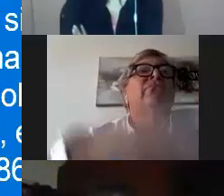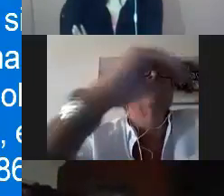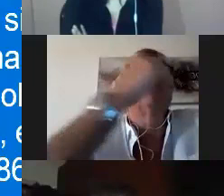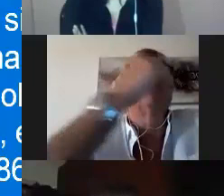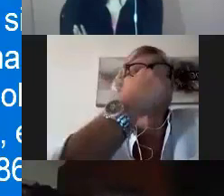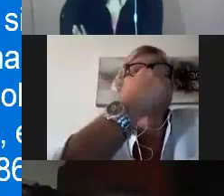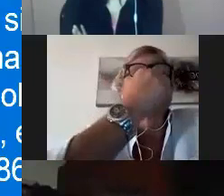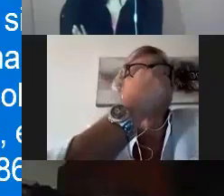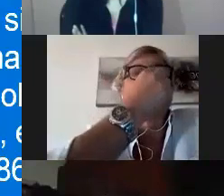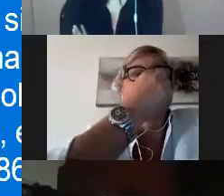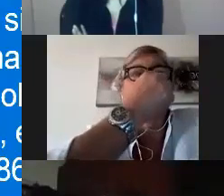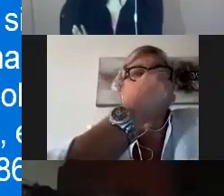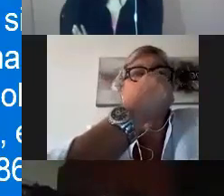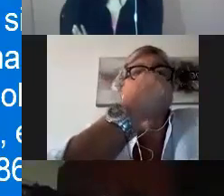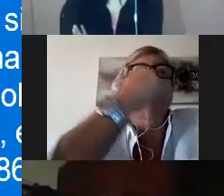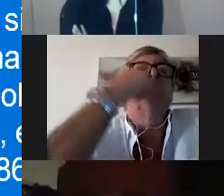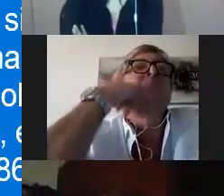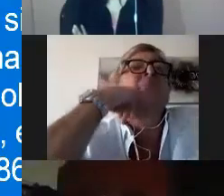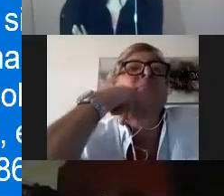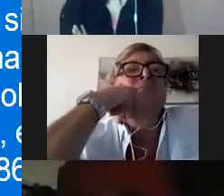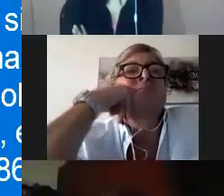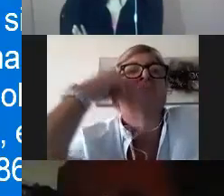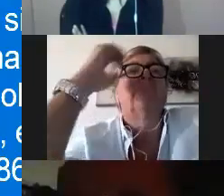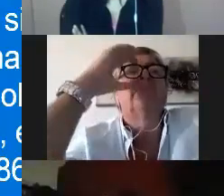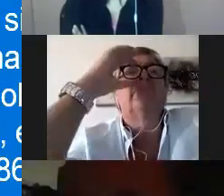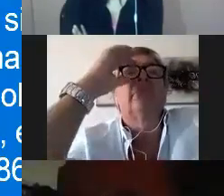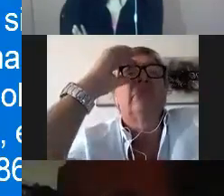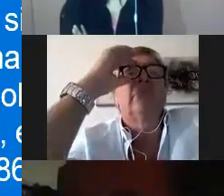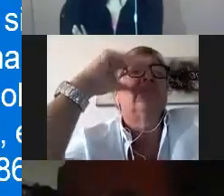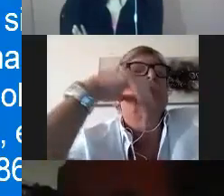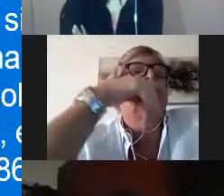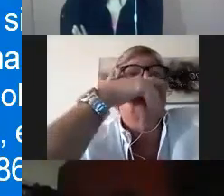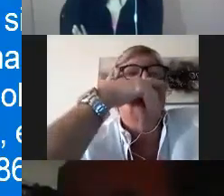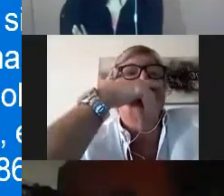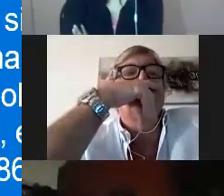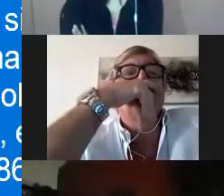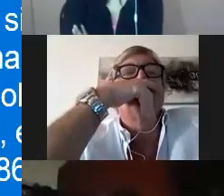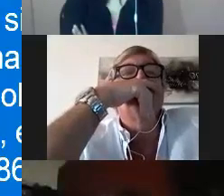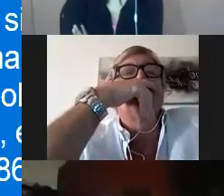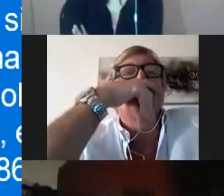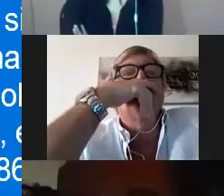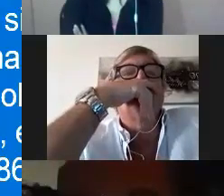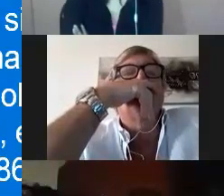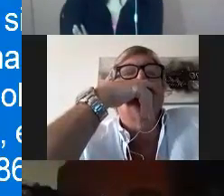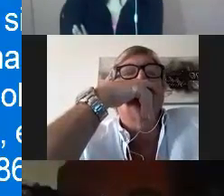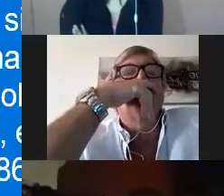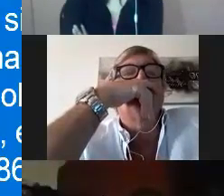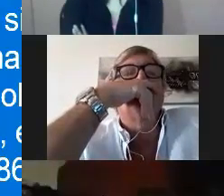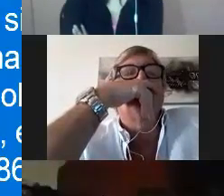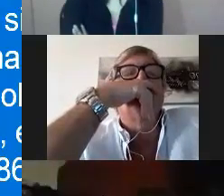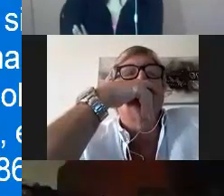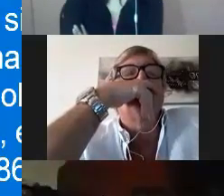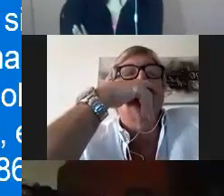satisfactoria, recién entonces deberán plantear un amparo. Ajá. También cuestionan la decisión